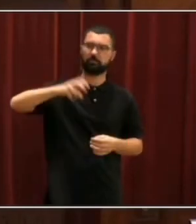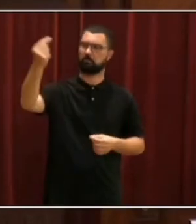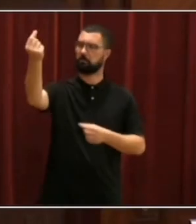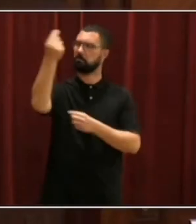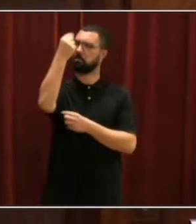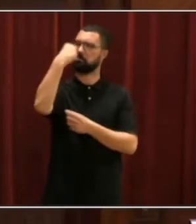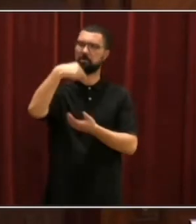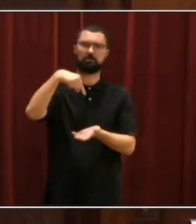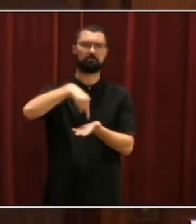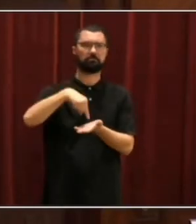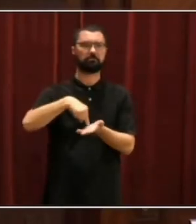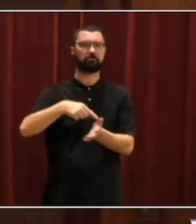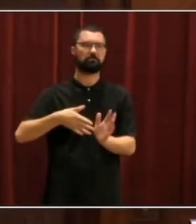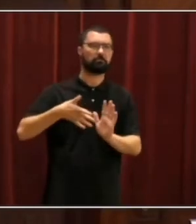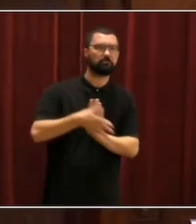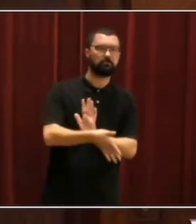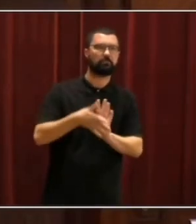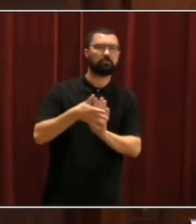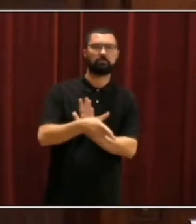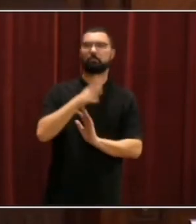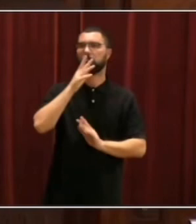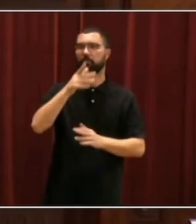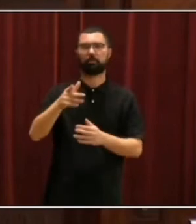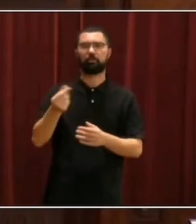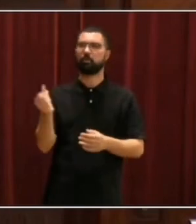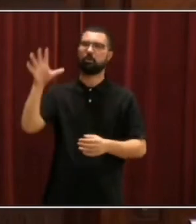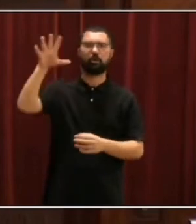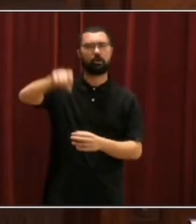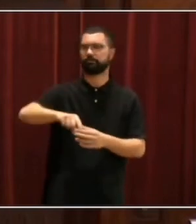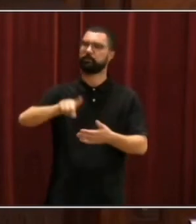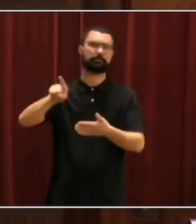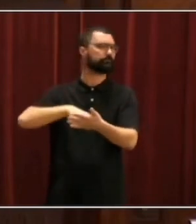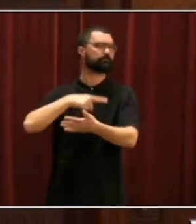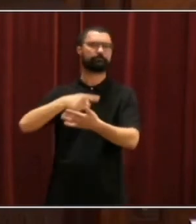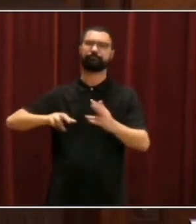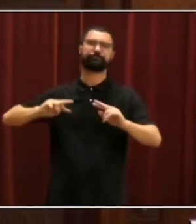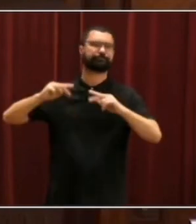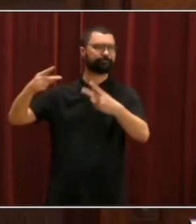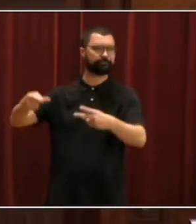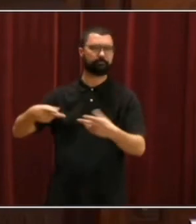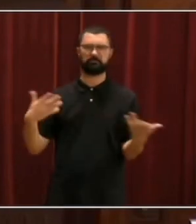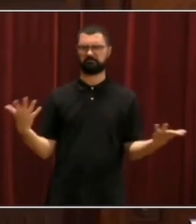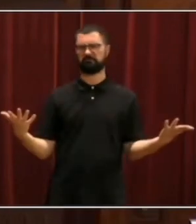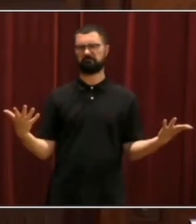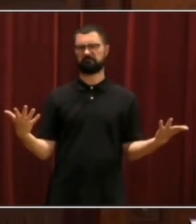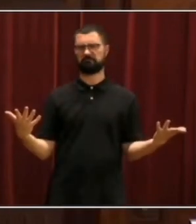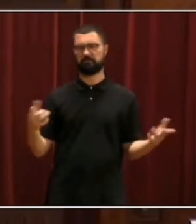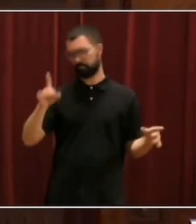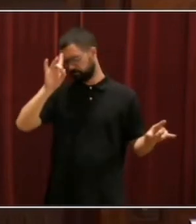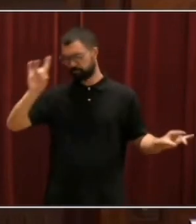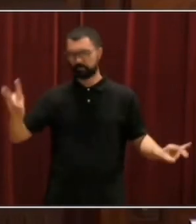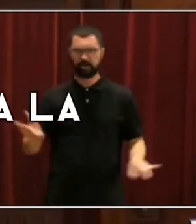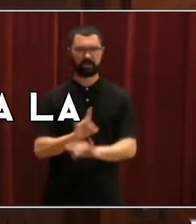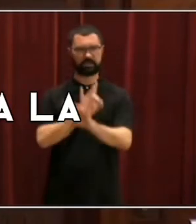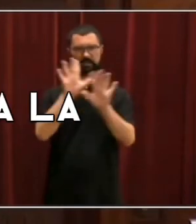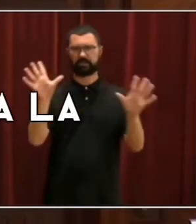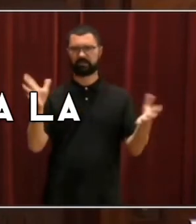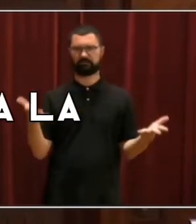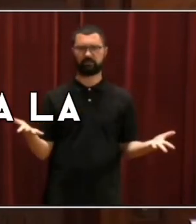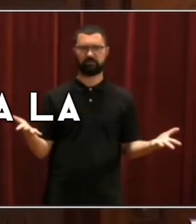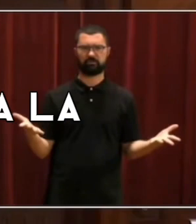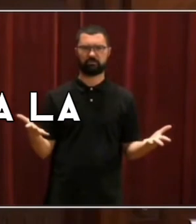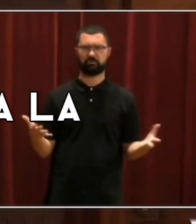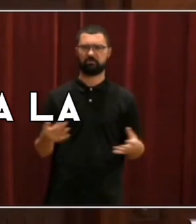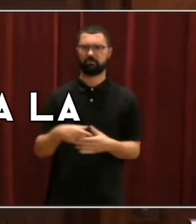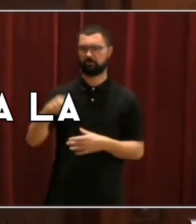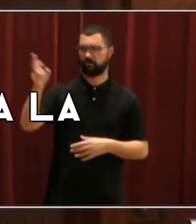motivos por que se ha desistido de esta operación Pero vamos a ver está clarísimo vienen